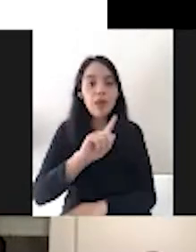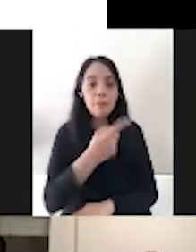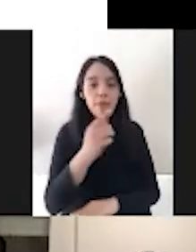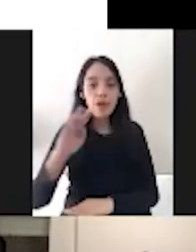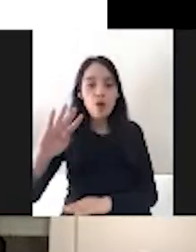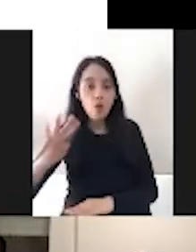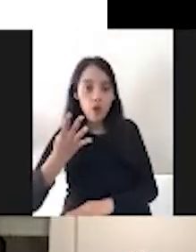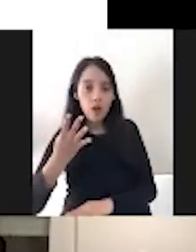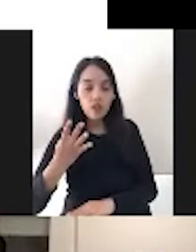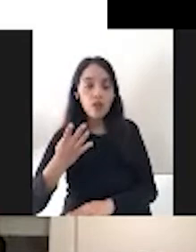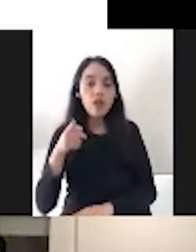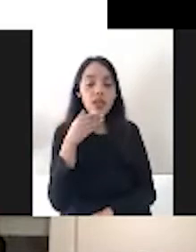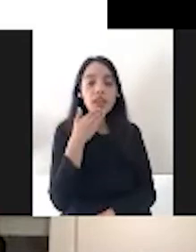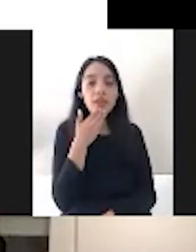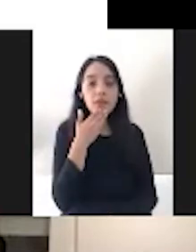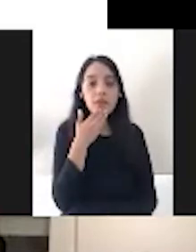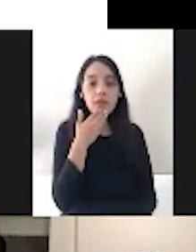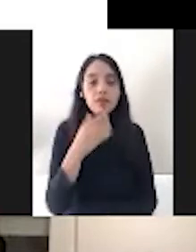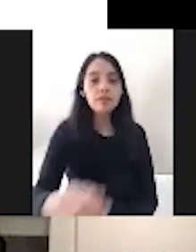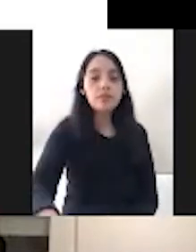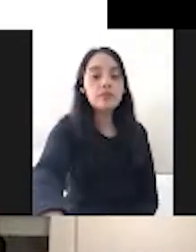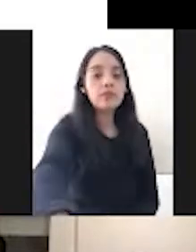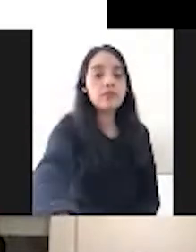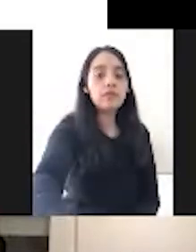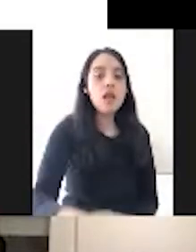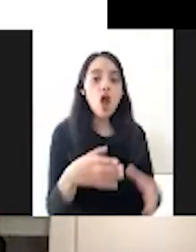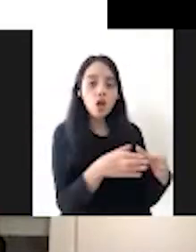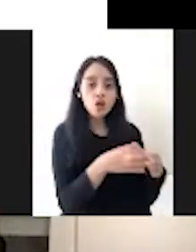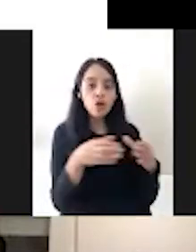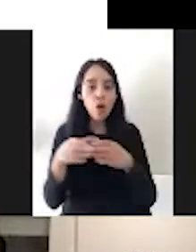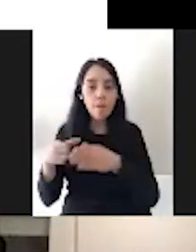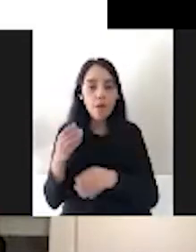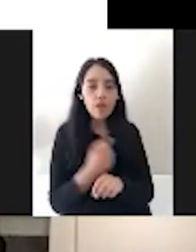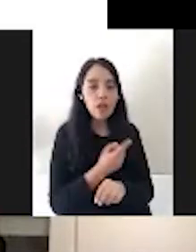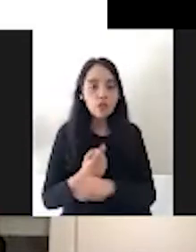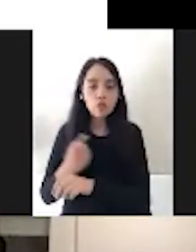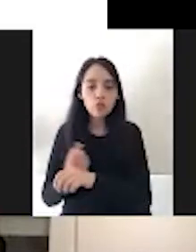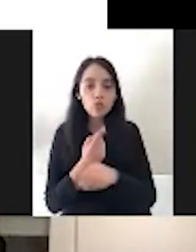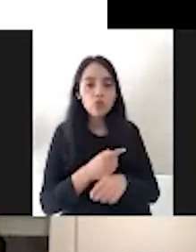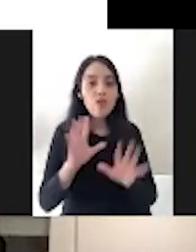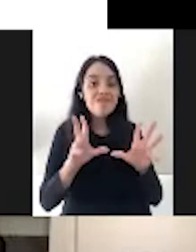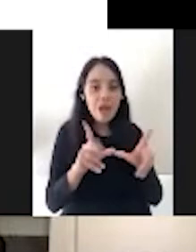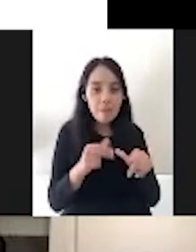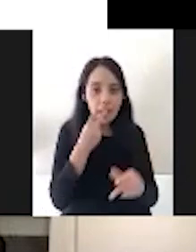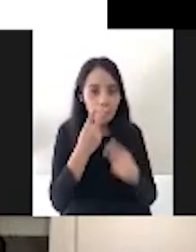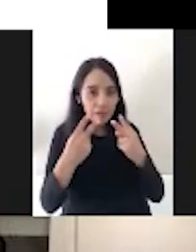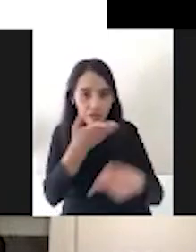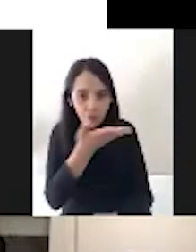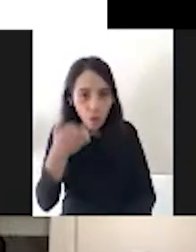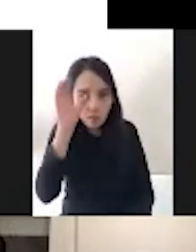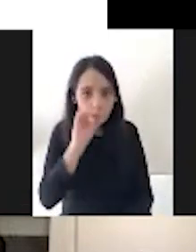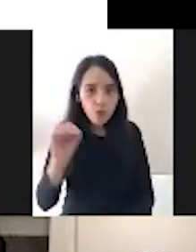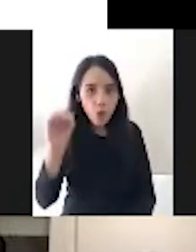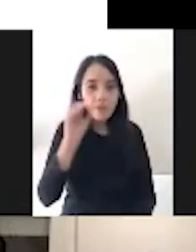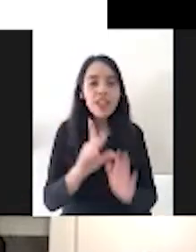escuela, y también se hizo grupos de discusión a las familias para conocer su percepción sobre el decreto